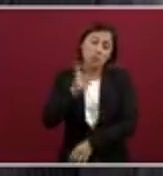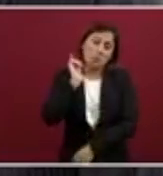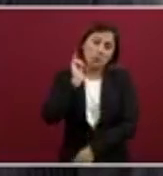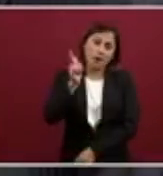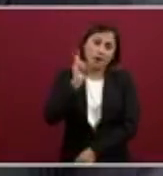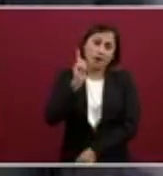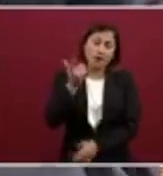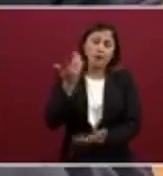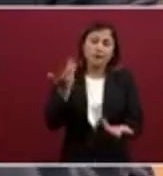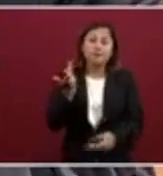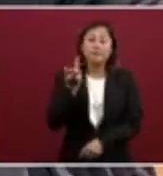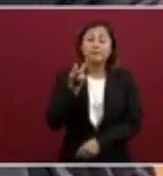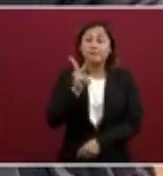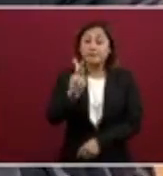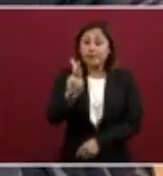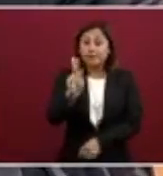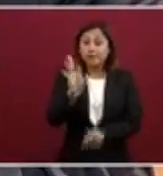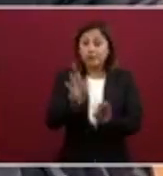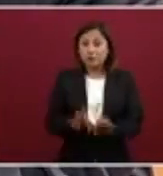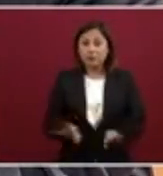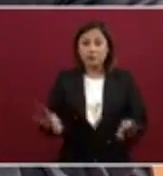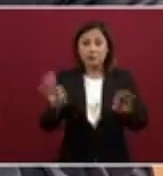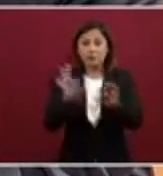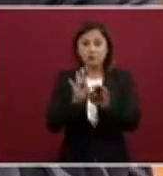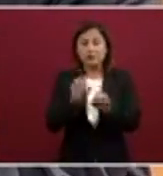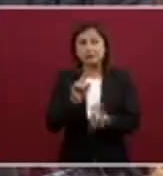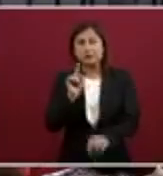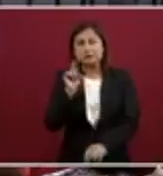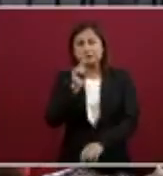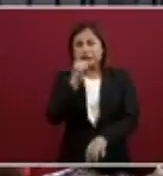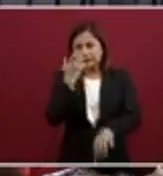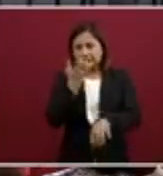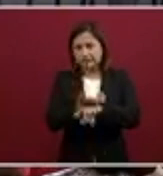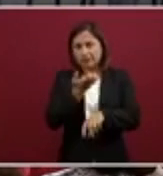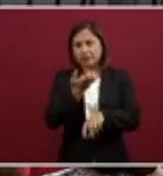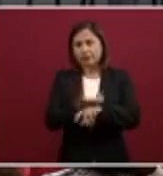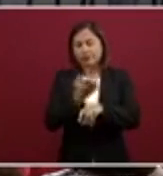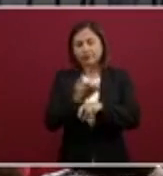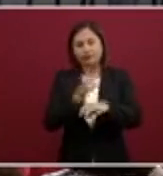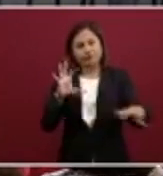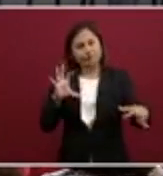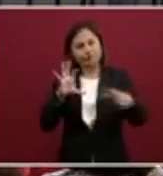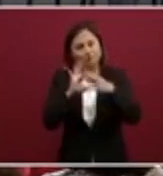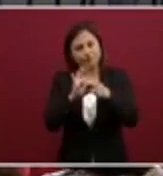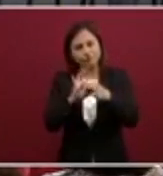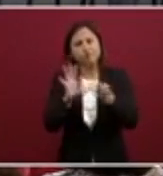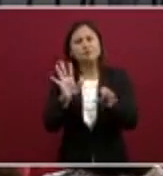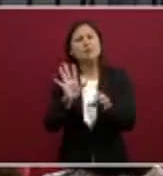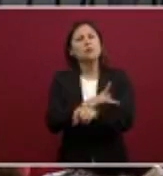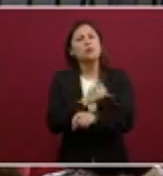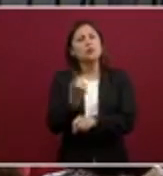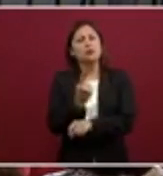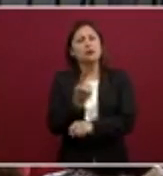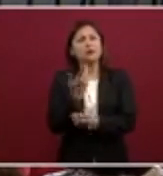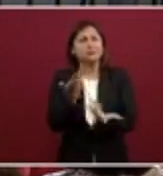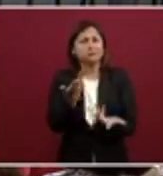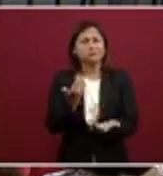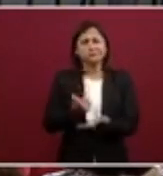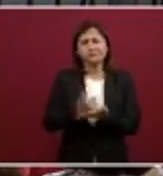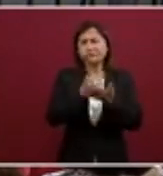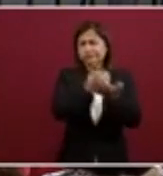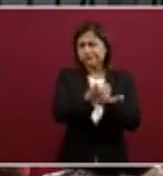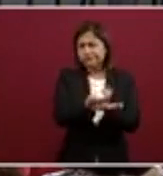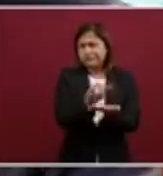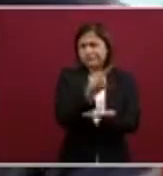el gobierno de Estados Unidos, porque esto es también para ellos una